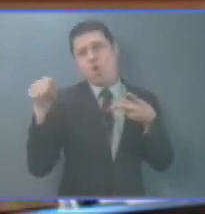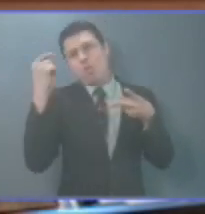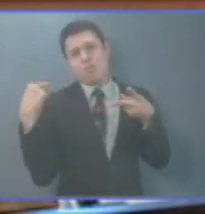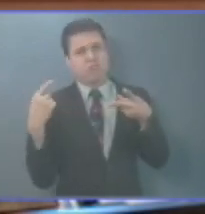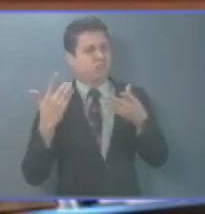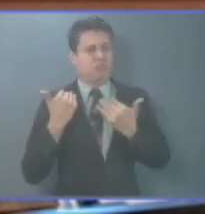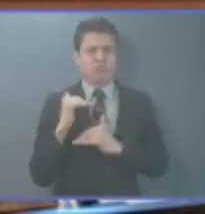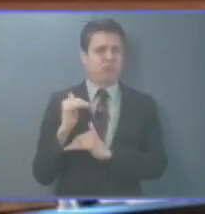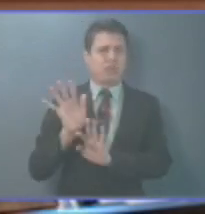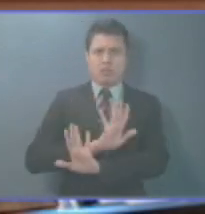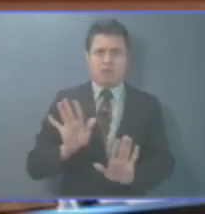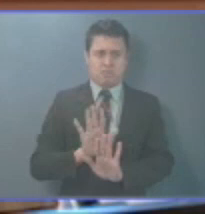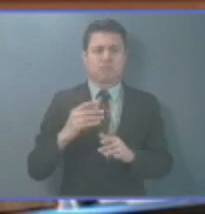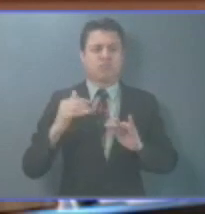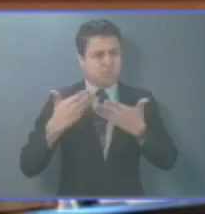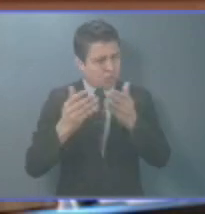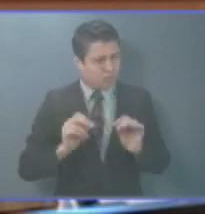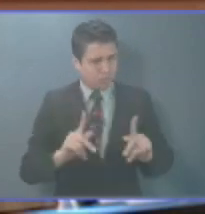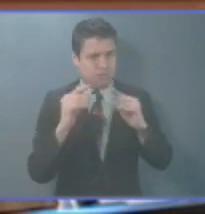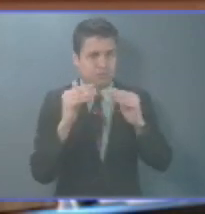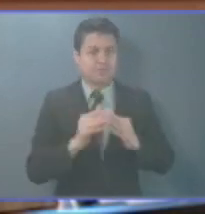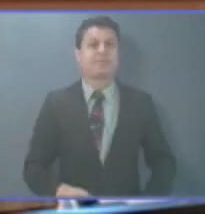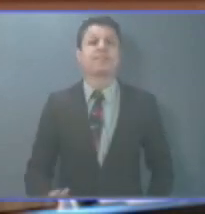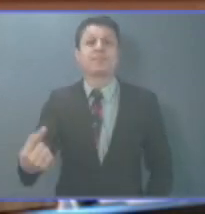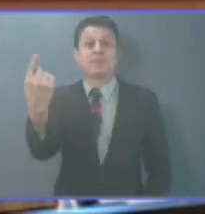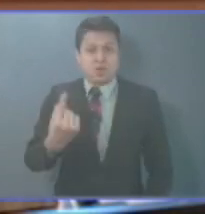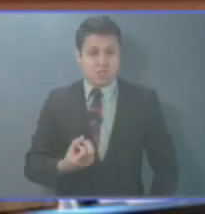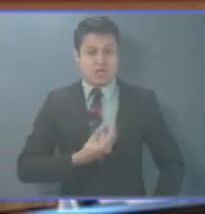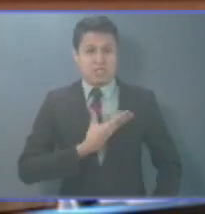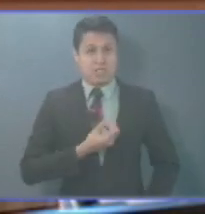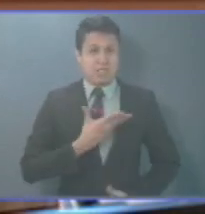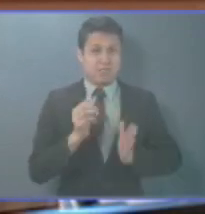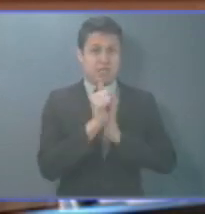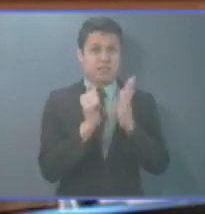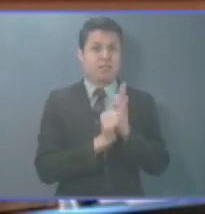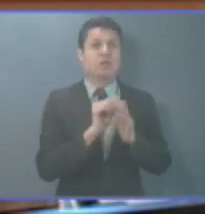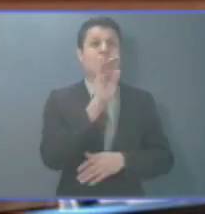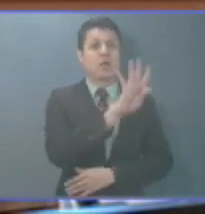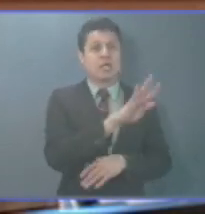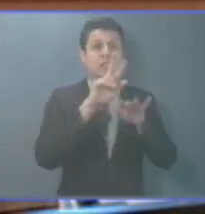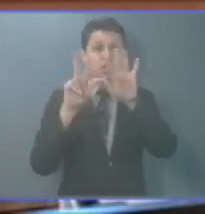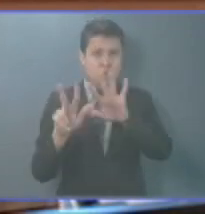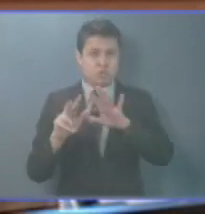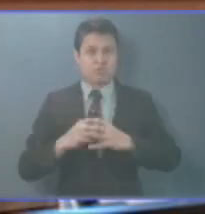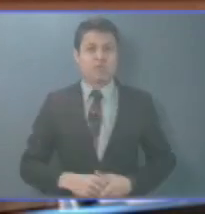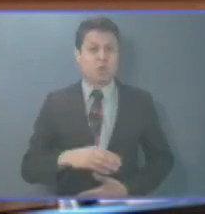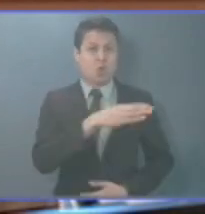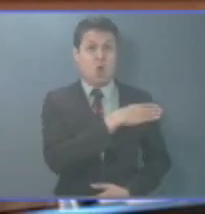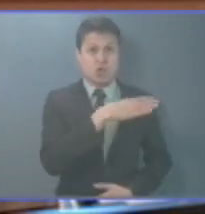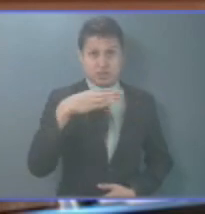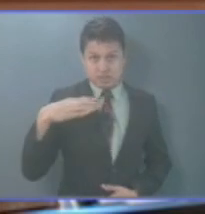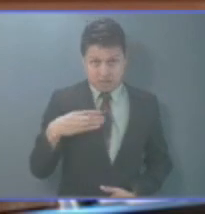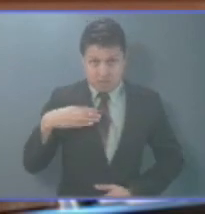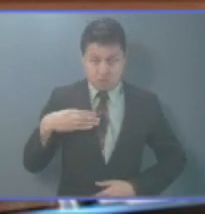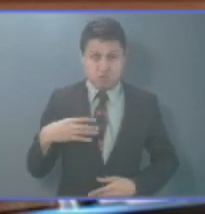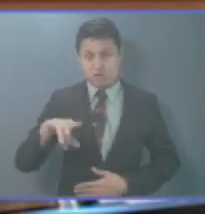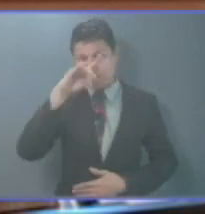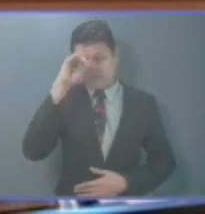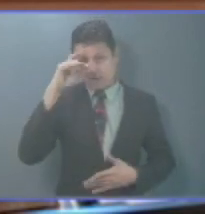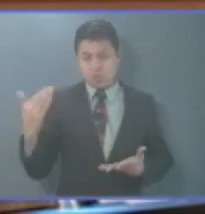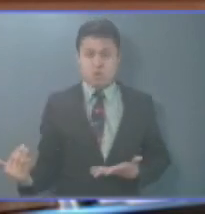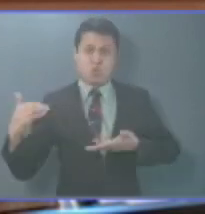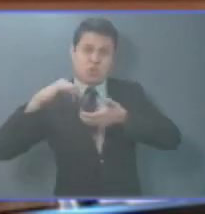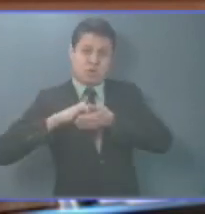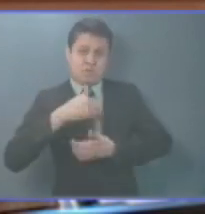lengua. Formación y acreditación de intérpretes. Artículo 48. El CONAIPD, en coordinación con